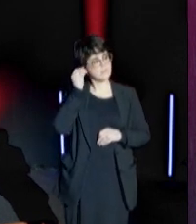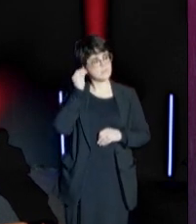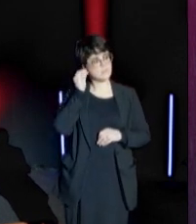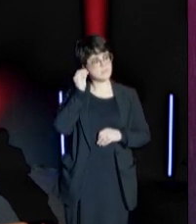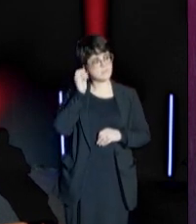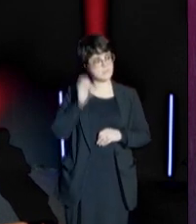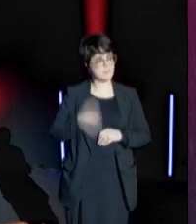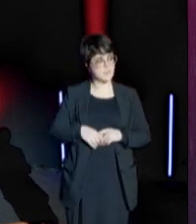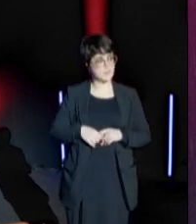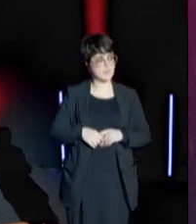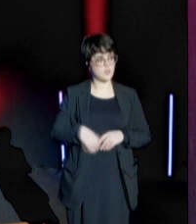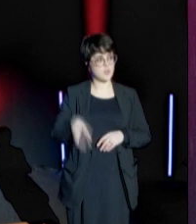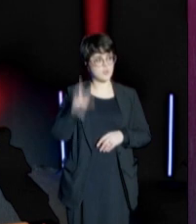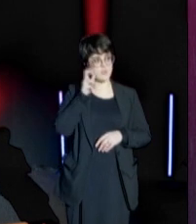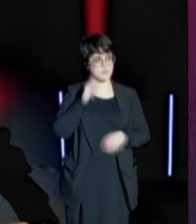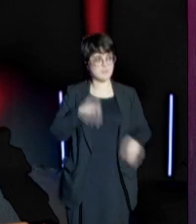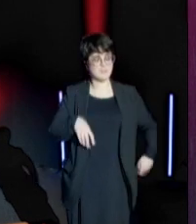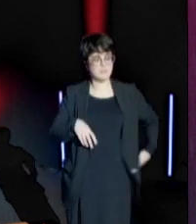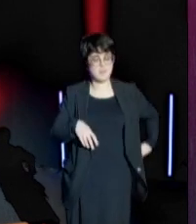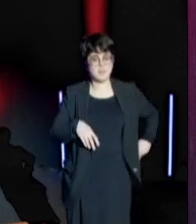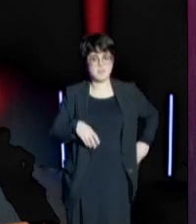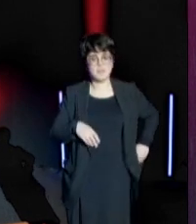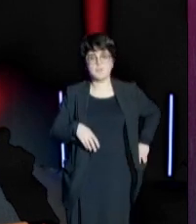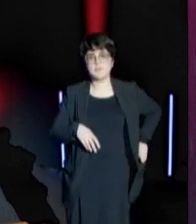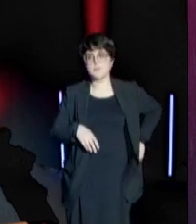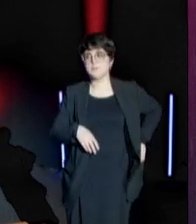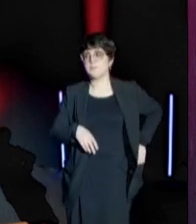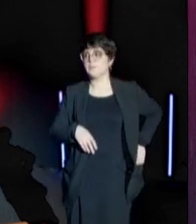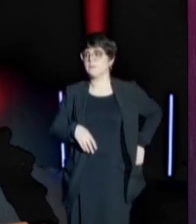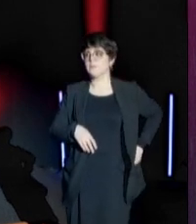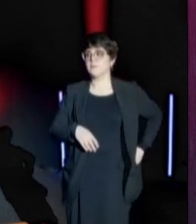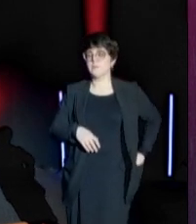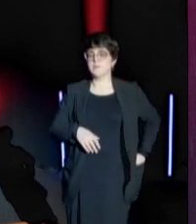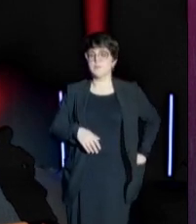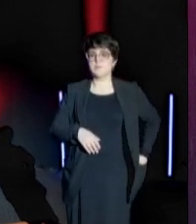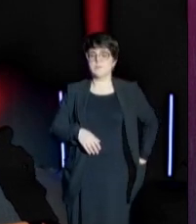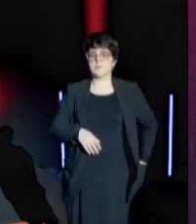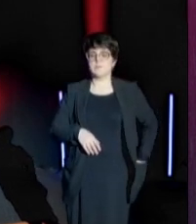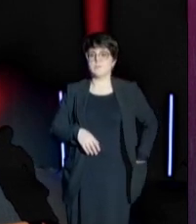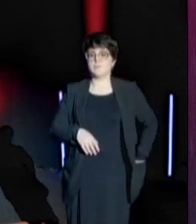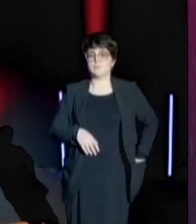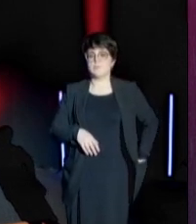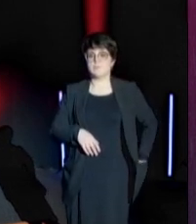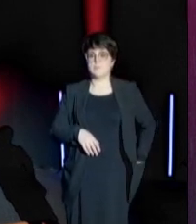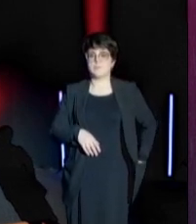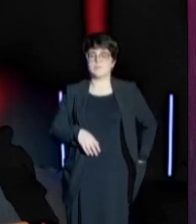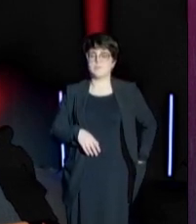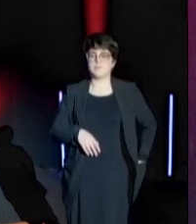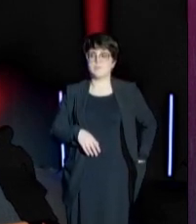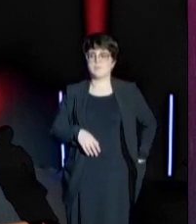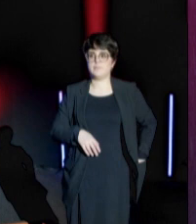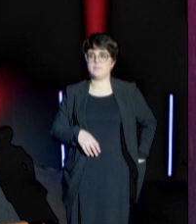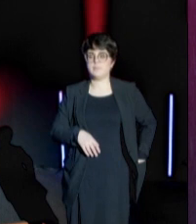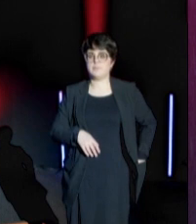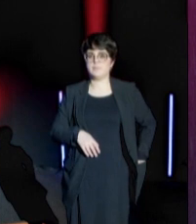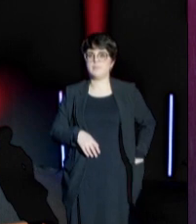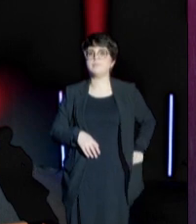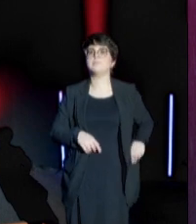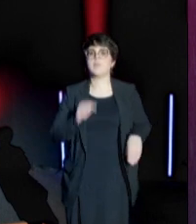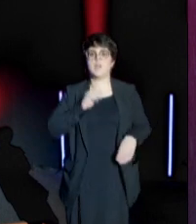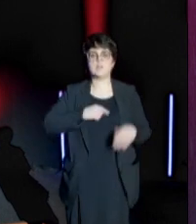questions understanding this transition and developing a guiding ethic for it Will require